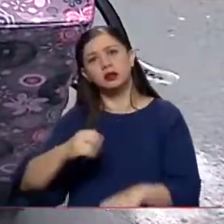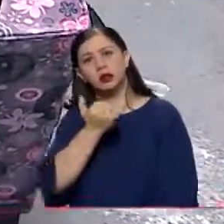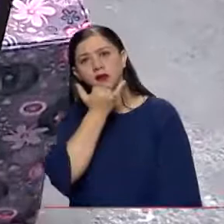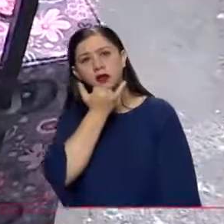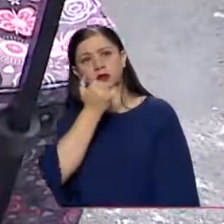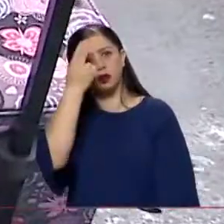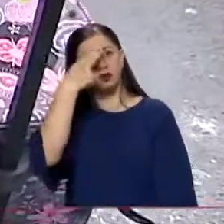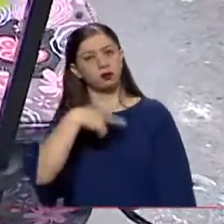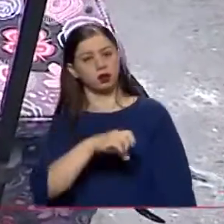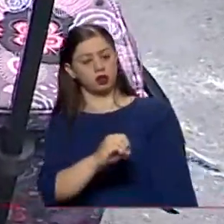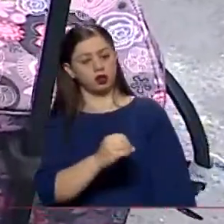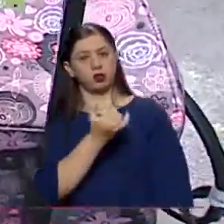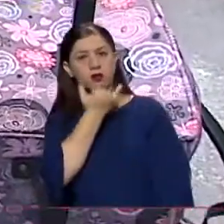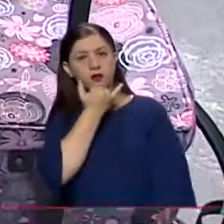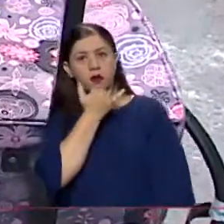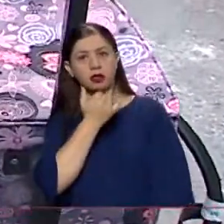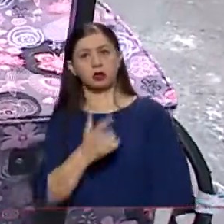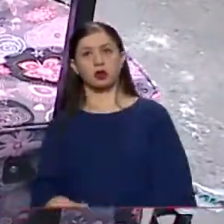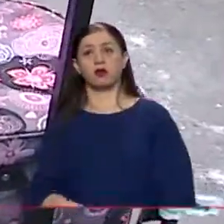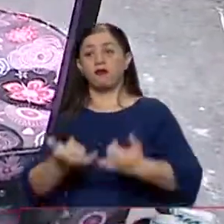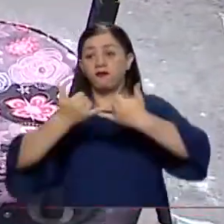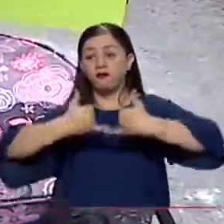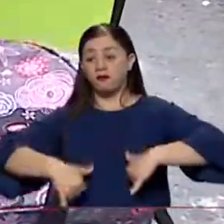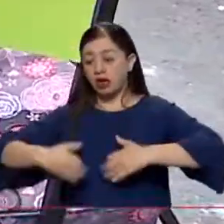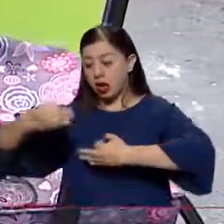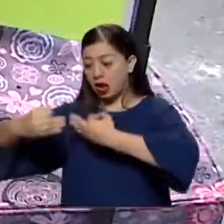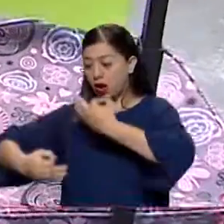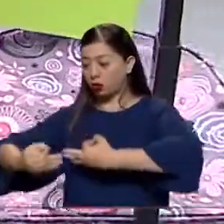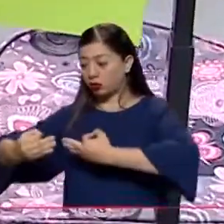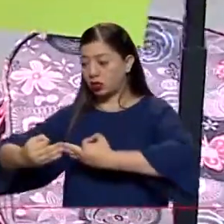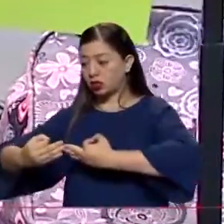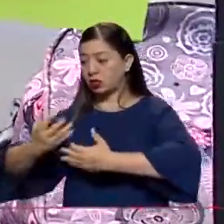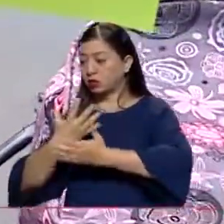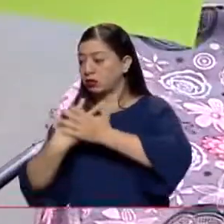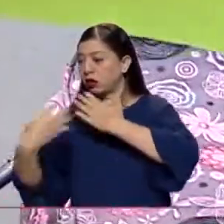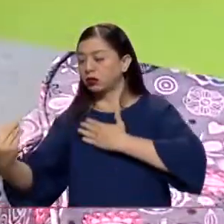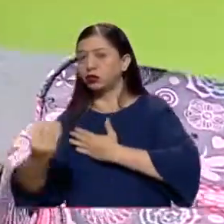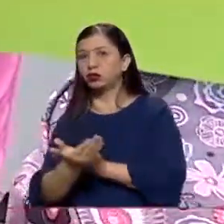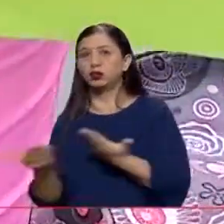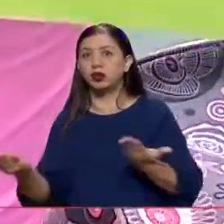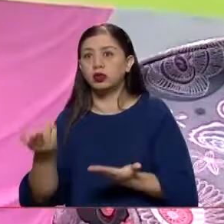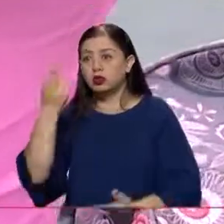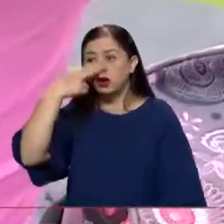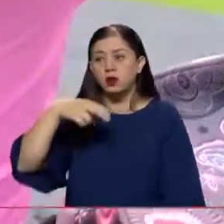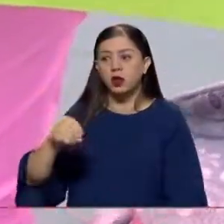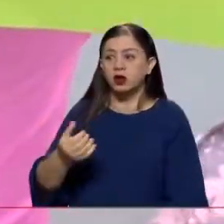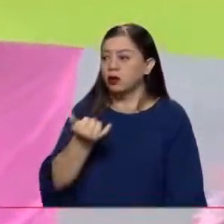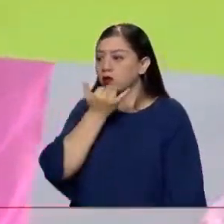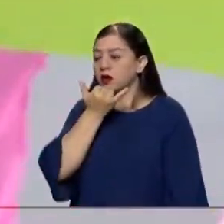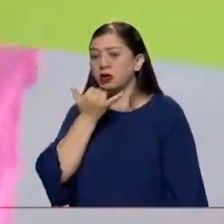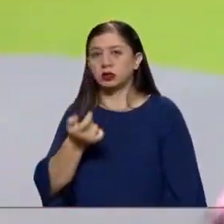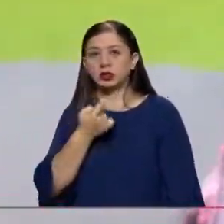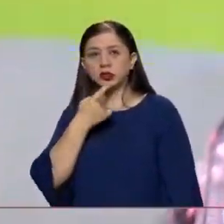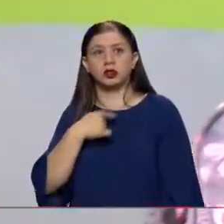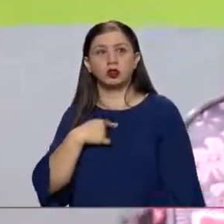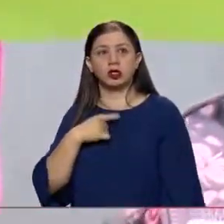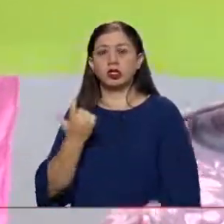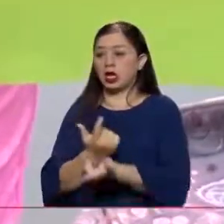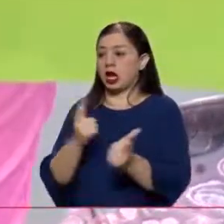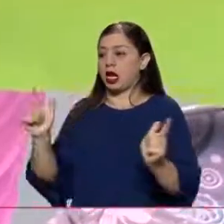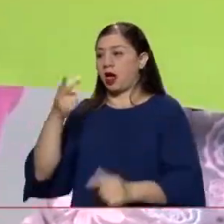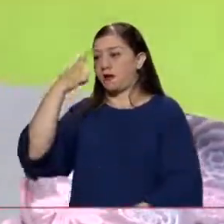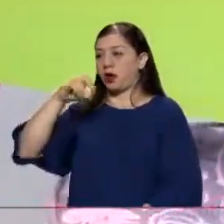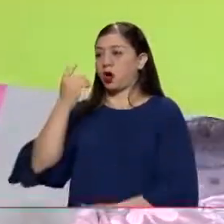mi hijo, que desde la hora que finalizó la audiencia no sabemos dónde está ni qué pasó con él. Simplemente nos dicen, señora, le dimos la